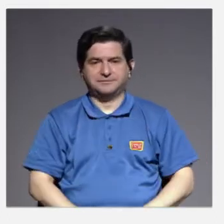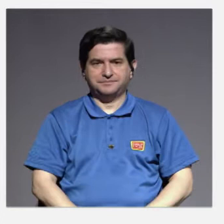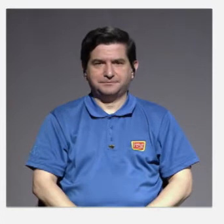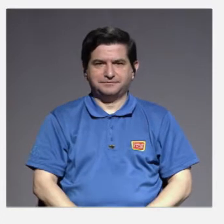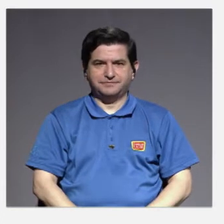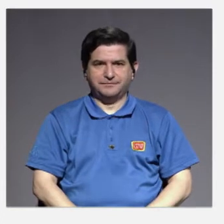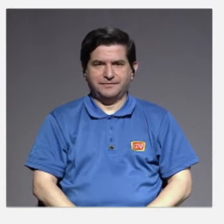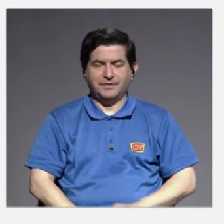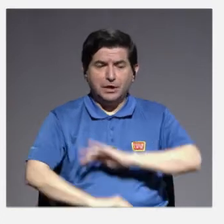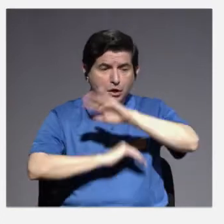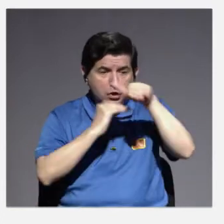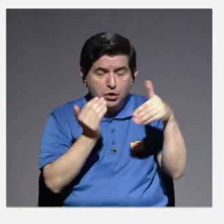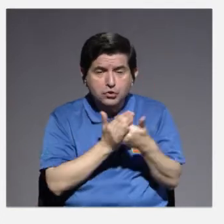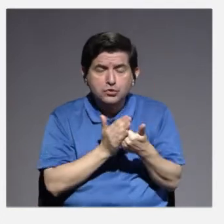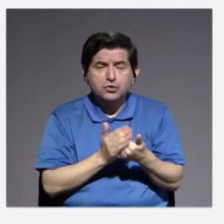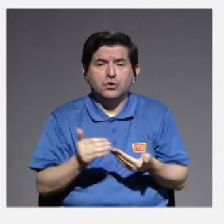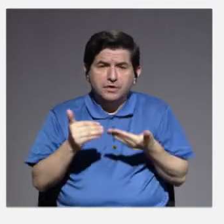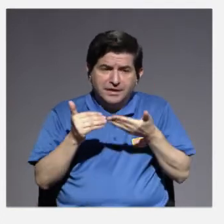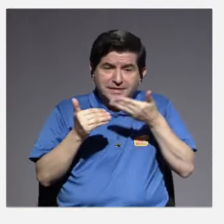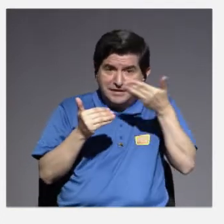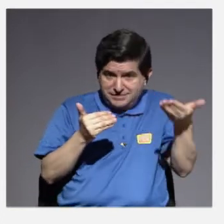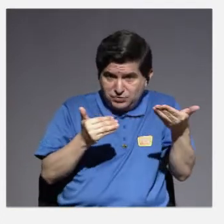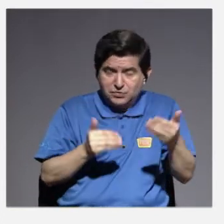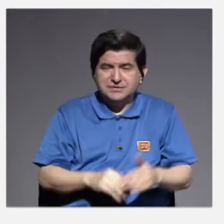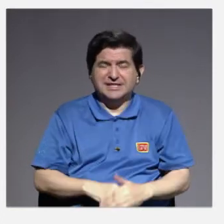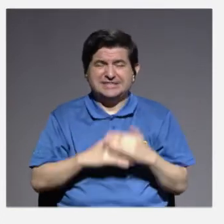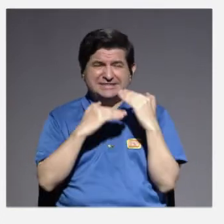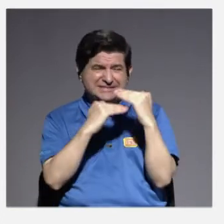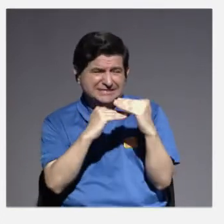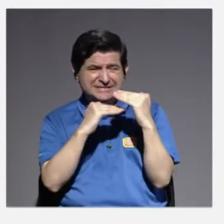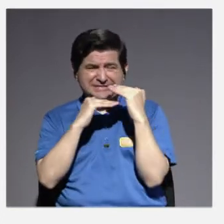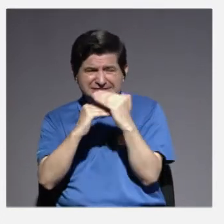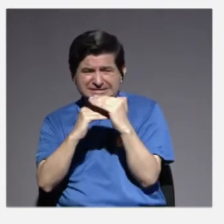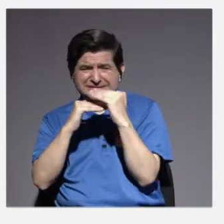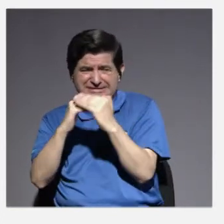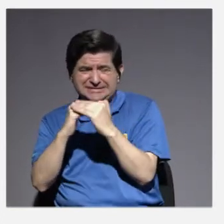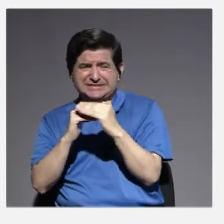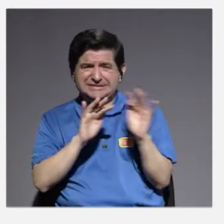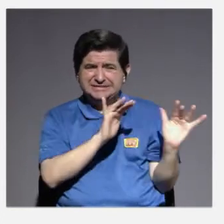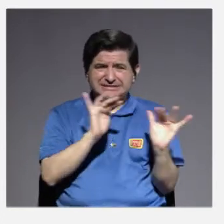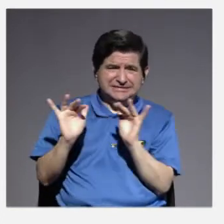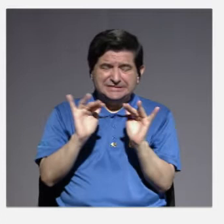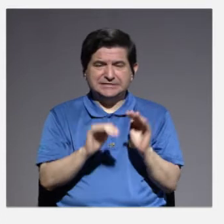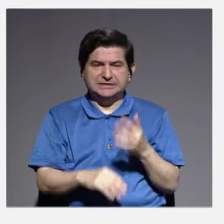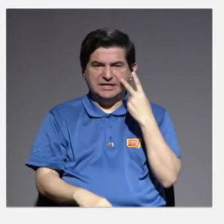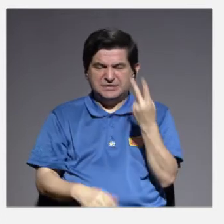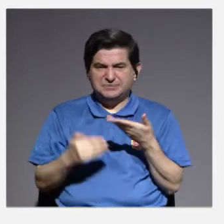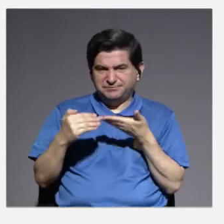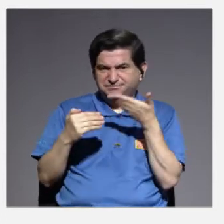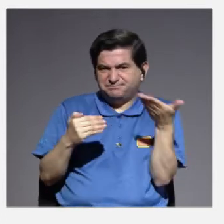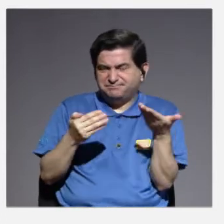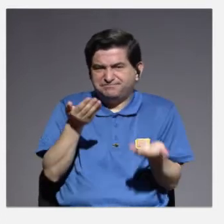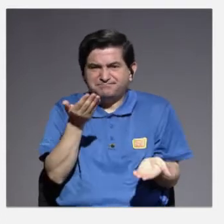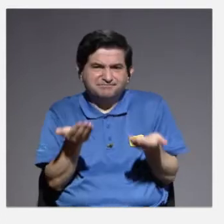de todo lo que tiene que ver con elementos que limitan la digitalización, podemos ver los factores también de